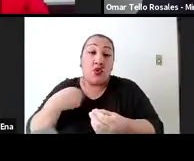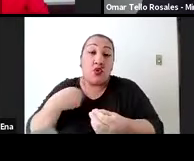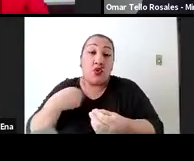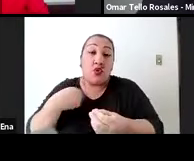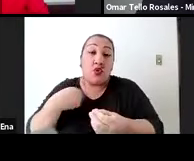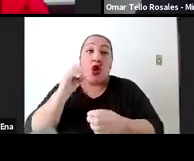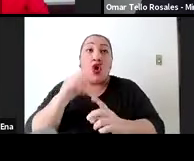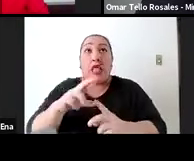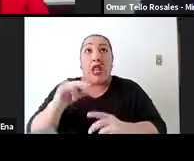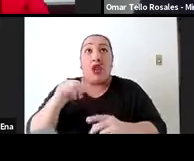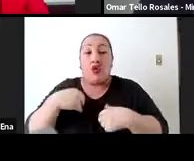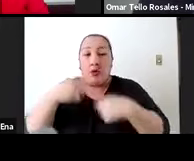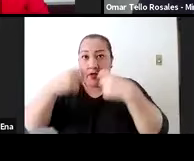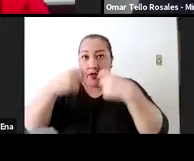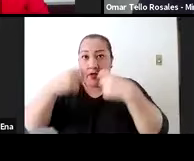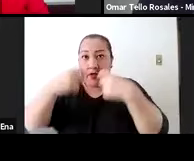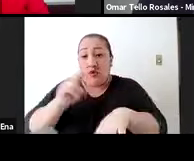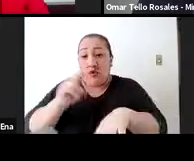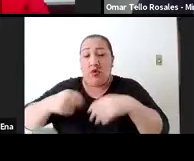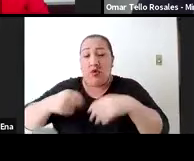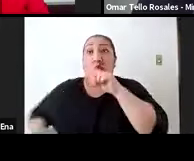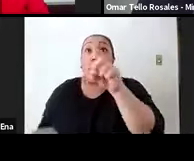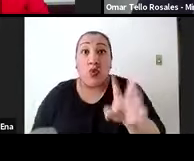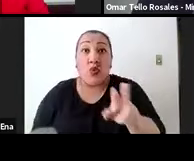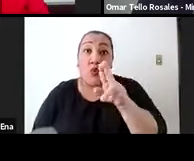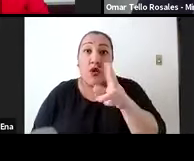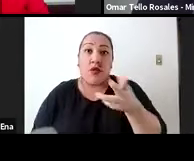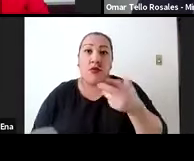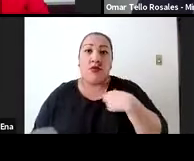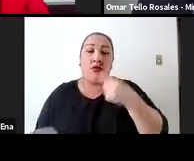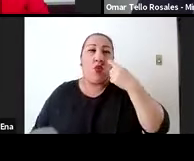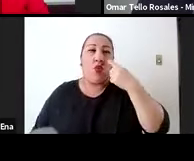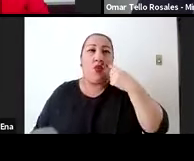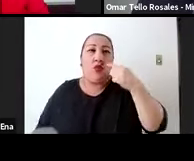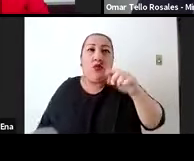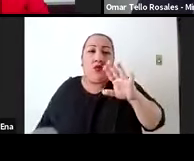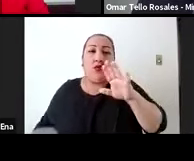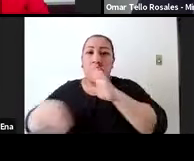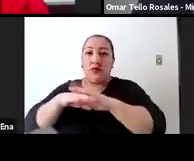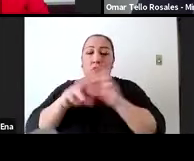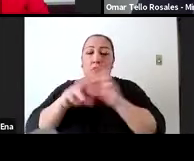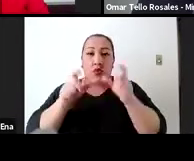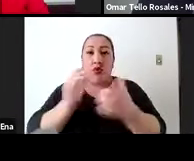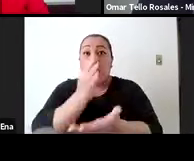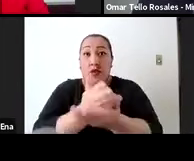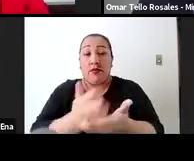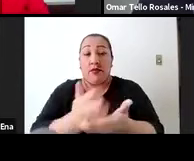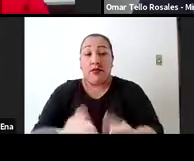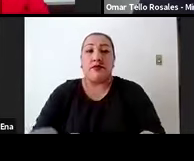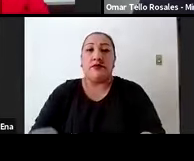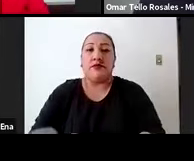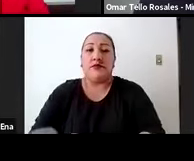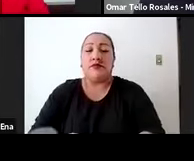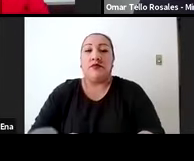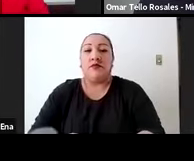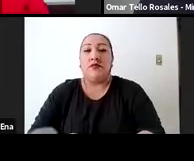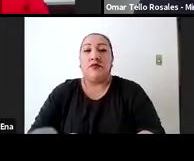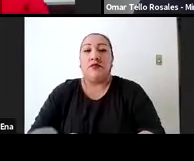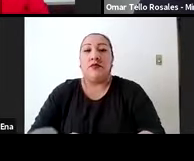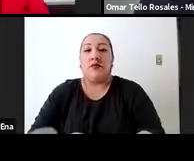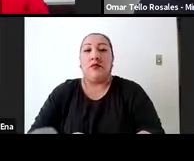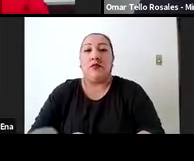sí como un ciudadano más de a pie, que quizás con un poquito de conocimiento del control y la problemática, que ellos me preparen el cuadro de los más